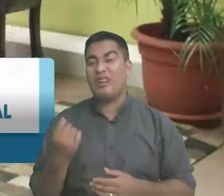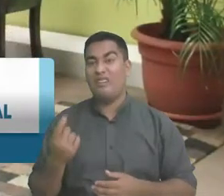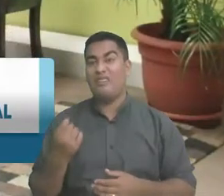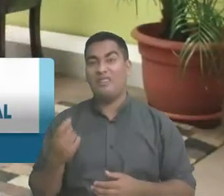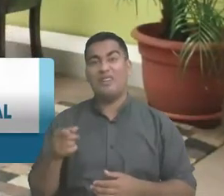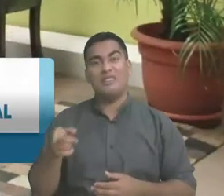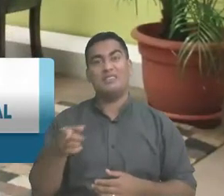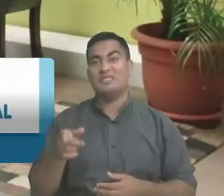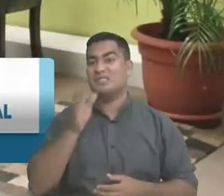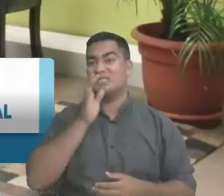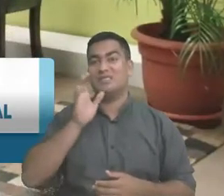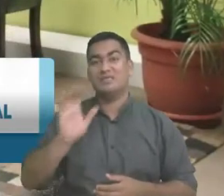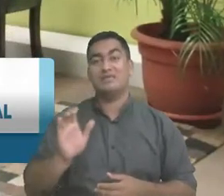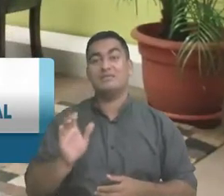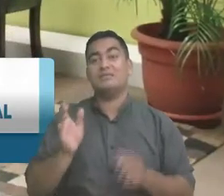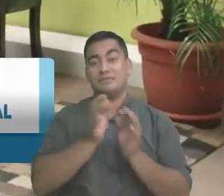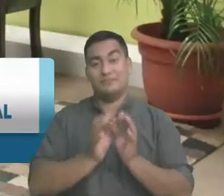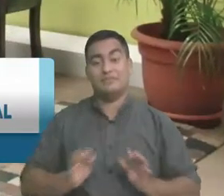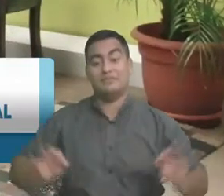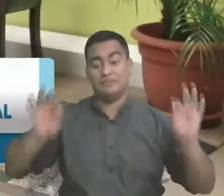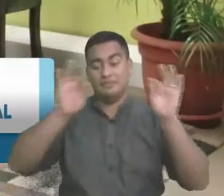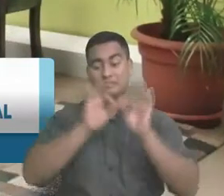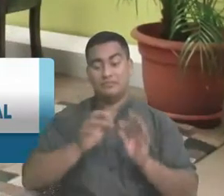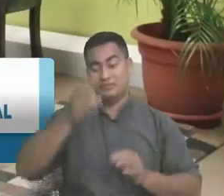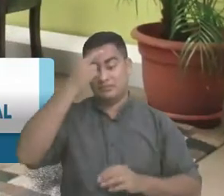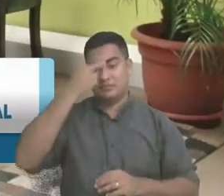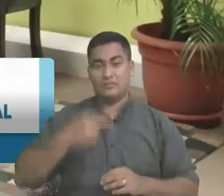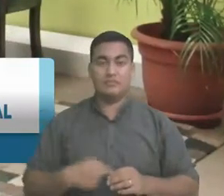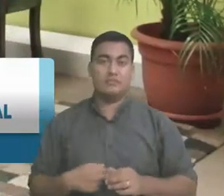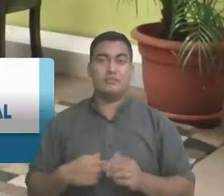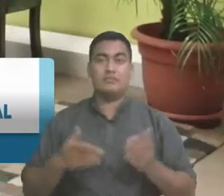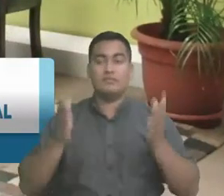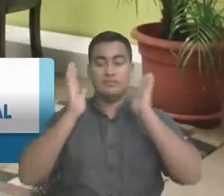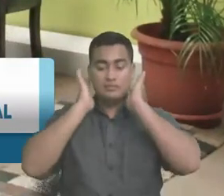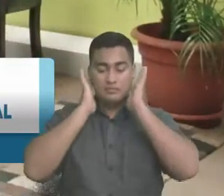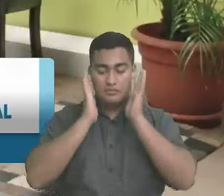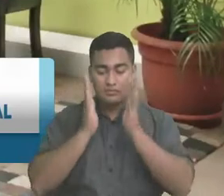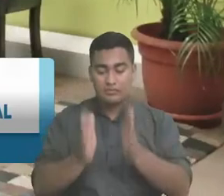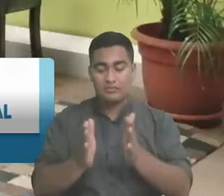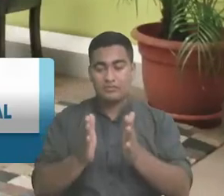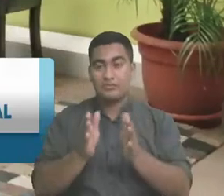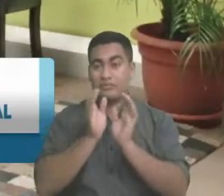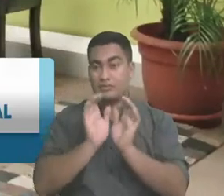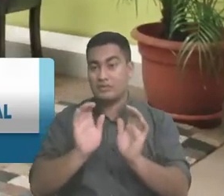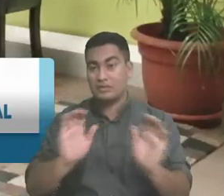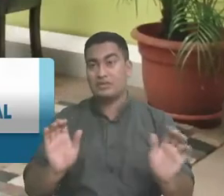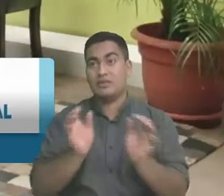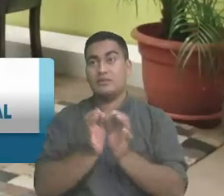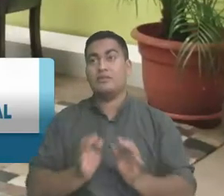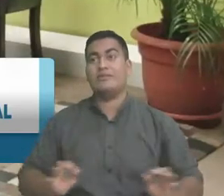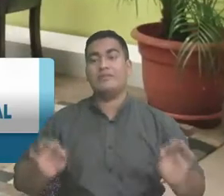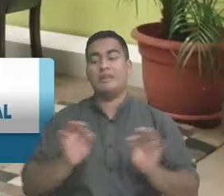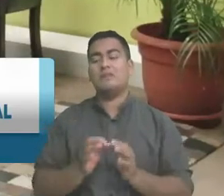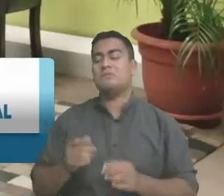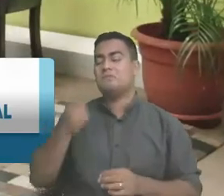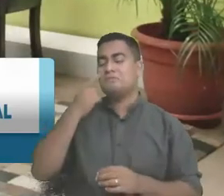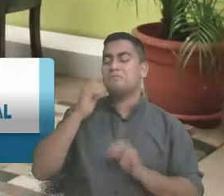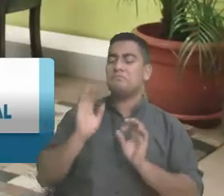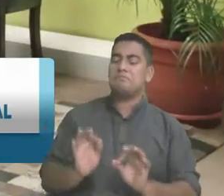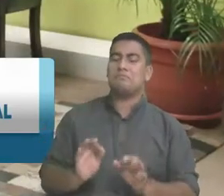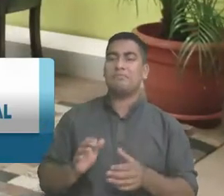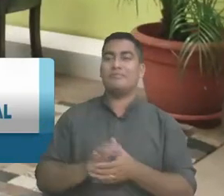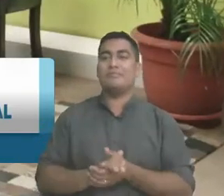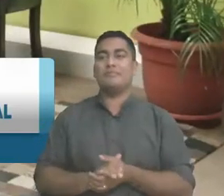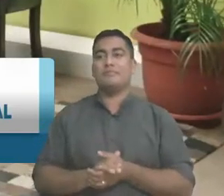Sí. Y eso no debe ser así, pues hay que ser responsable. Sí, suspende. Suspenden todo porque ya lo mido bien, ya está ahí nomás. No, hay un